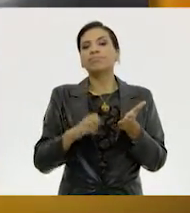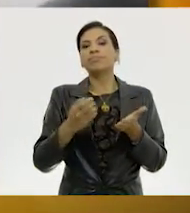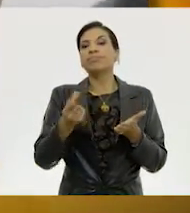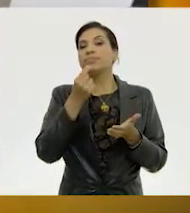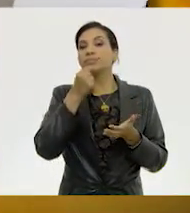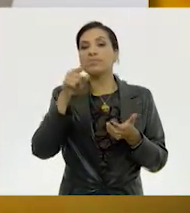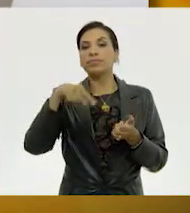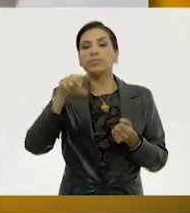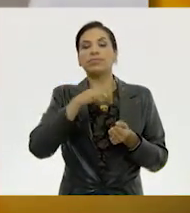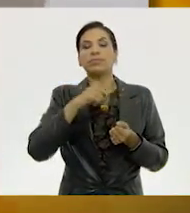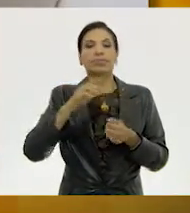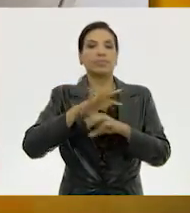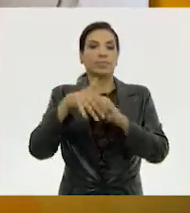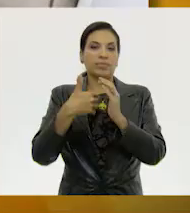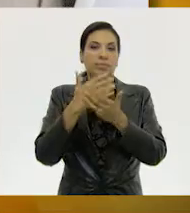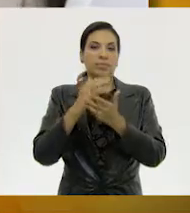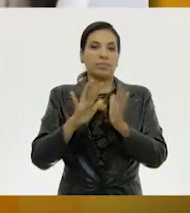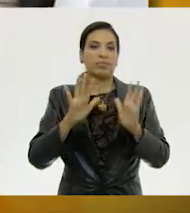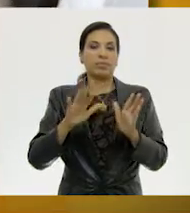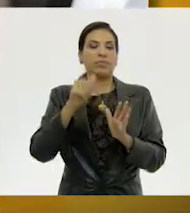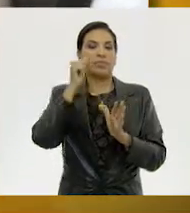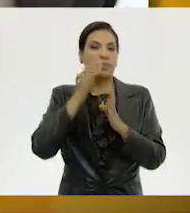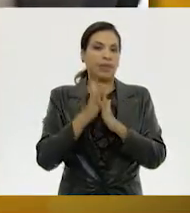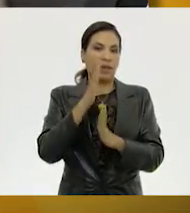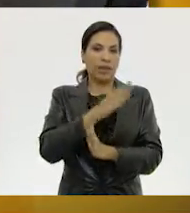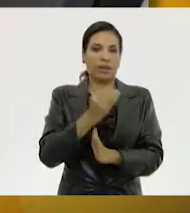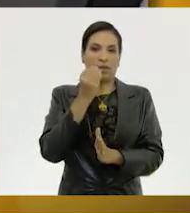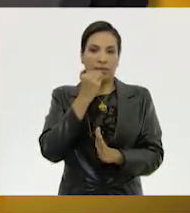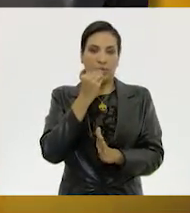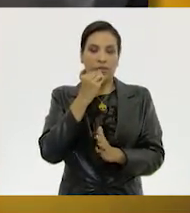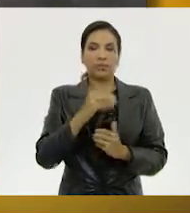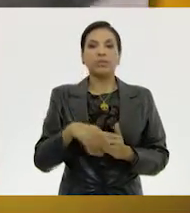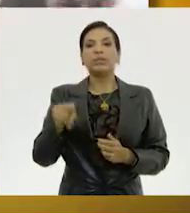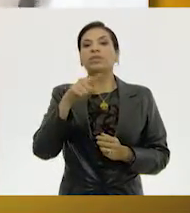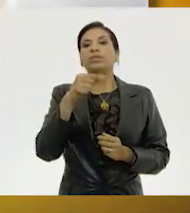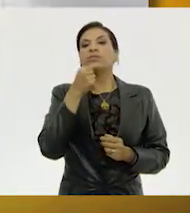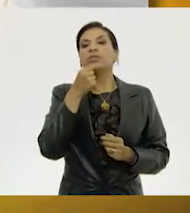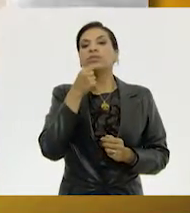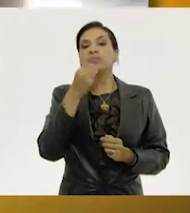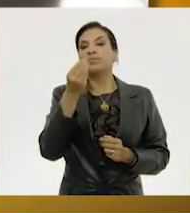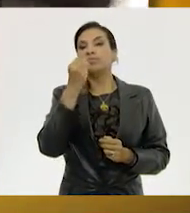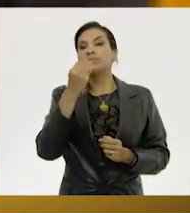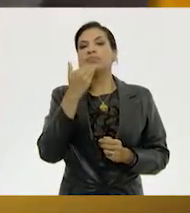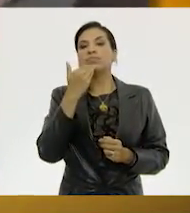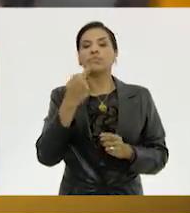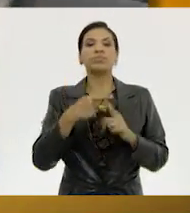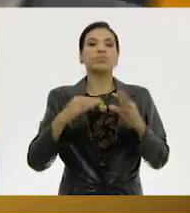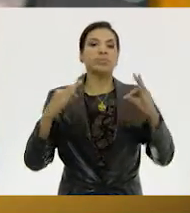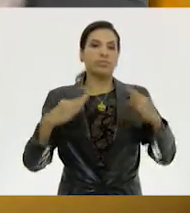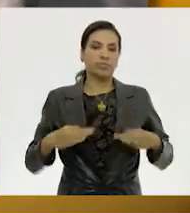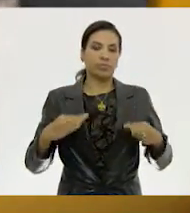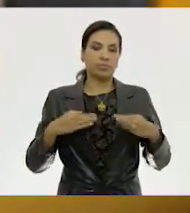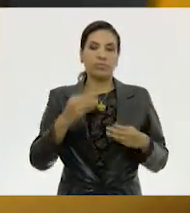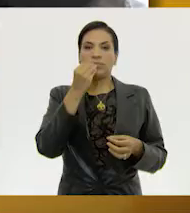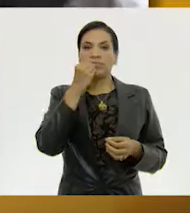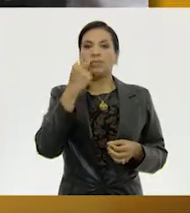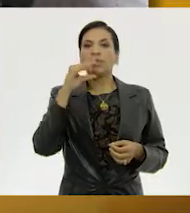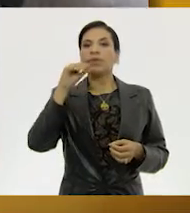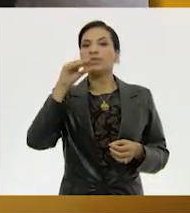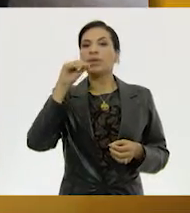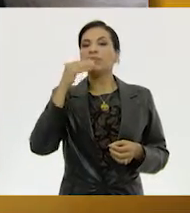el niño debe lavarse las manos antes de cada comida. Los niños deben comer a su ritmo con tranquilidad y masticando